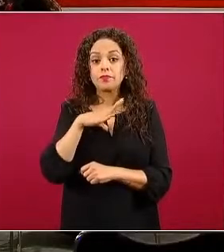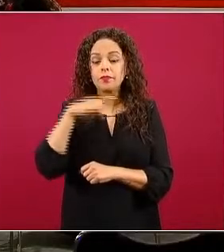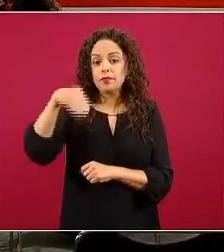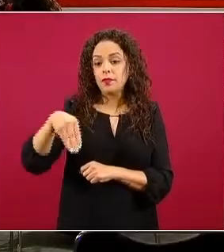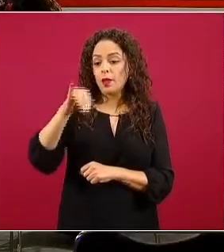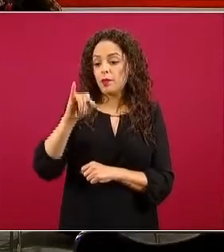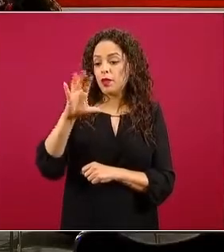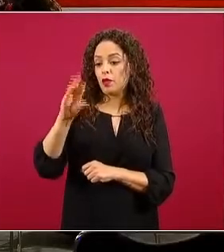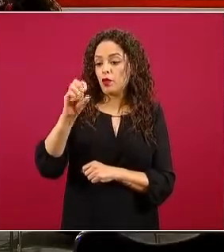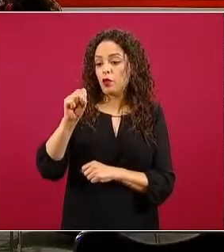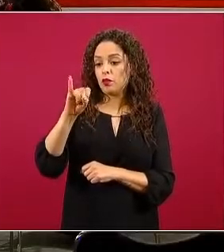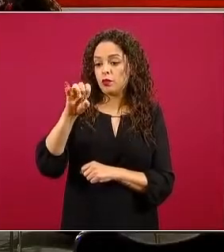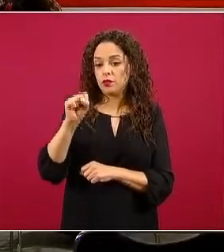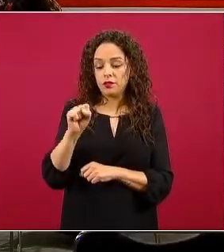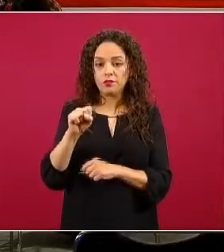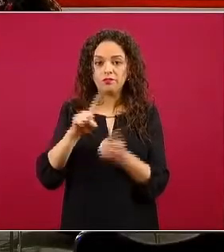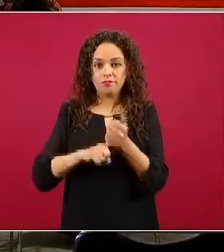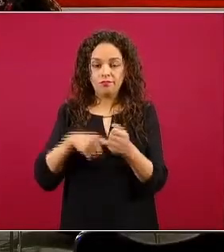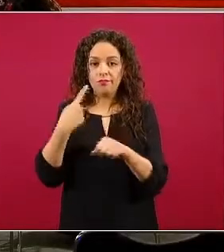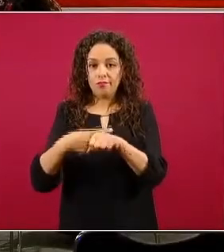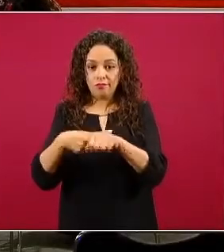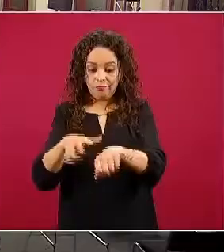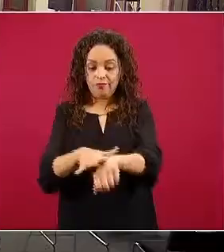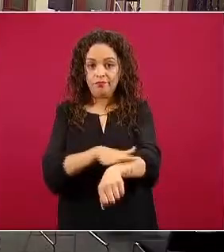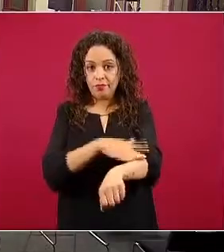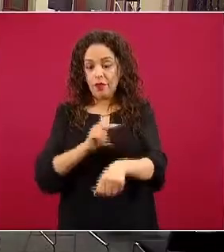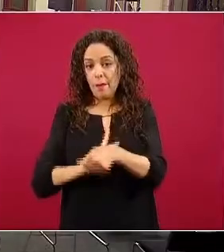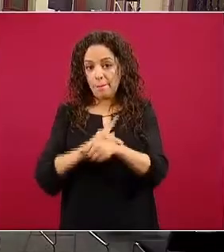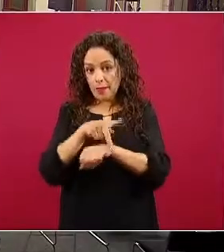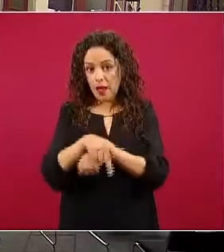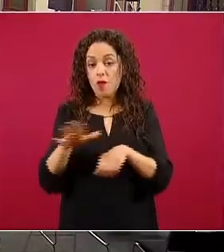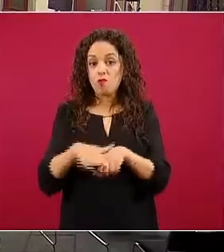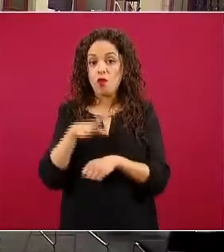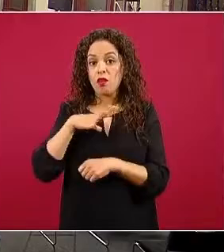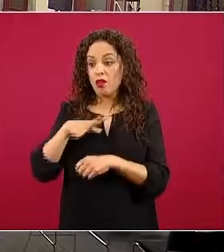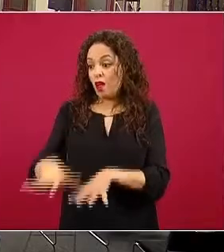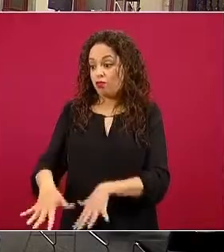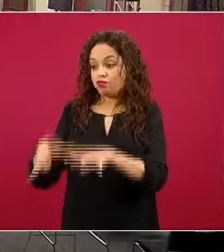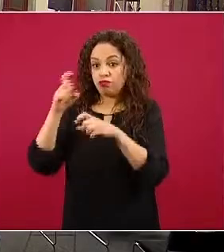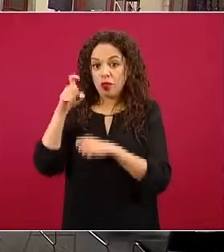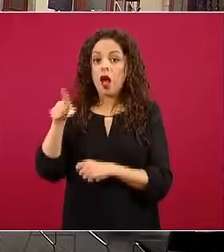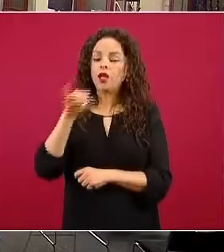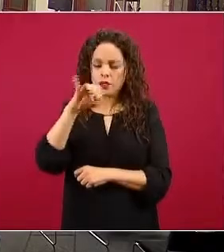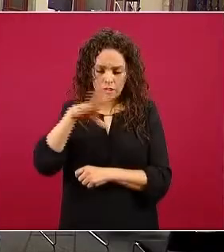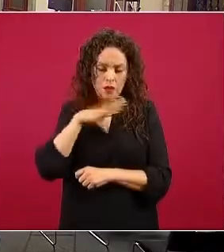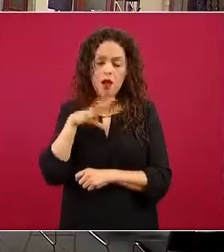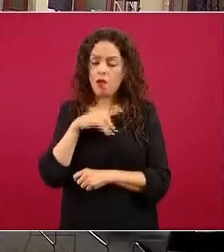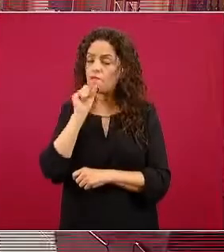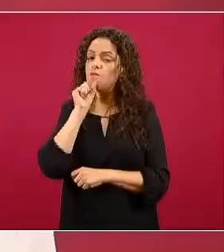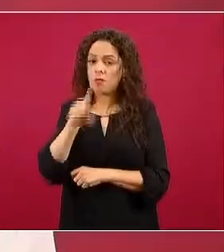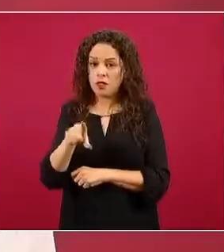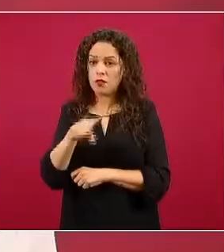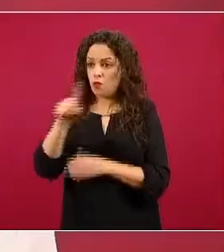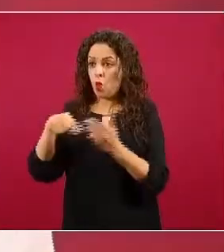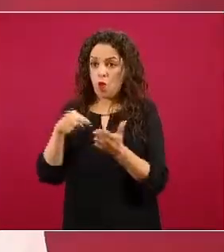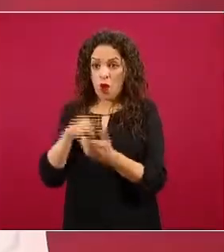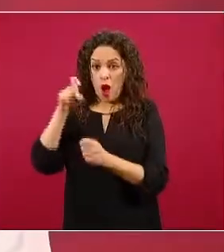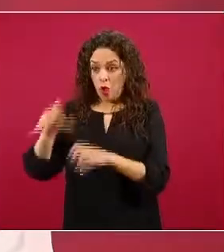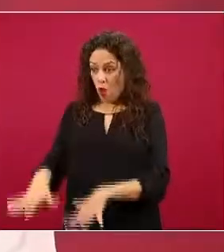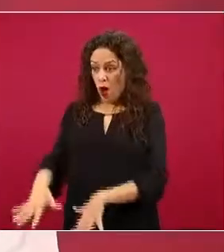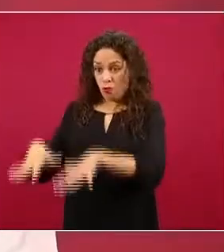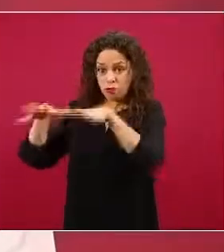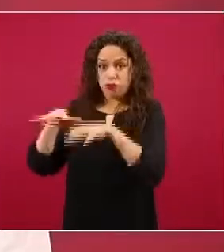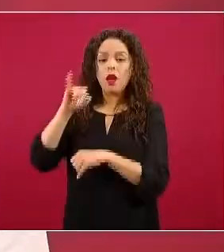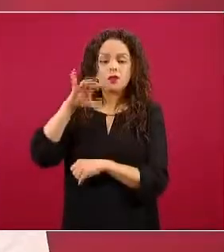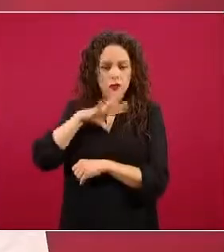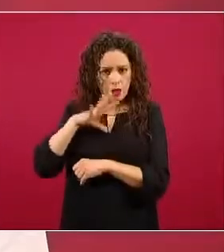micosis cuando hay inundaciones. Sí se están trabajando las brigadas casa a casa. Estos